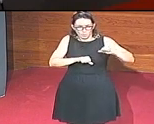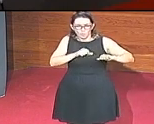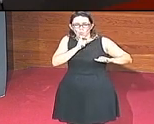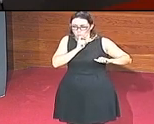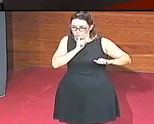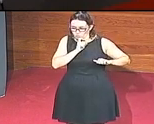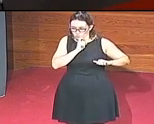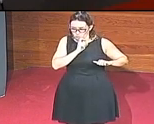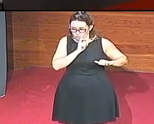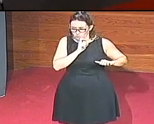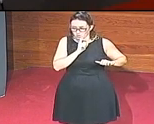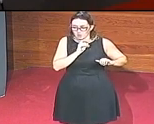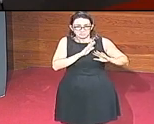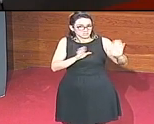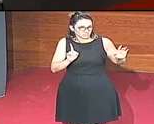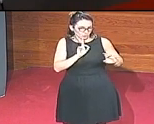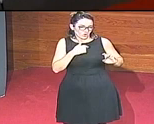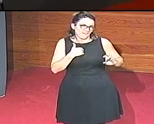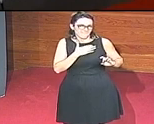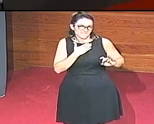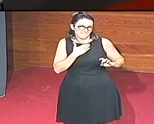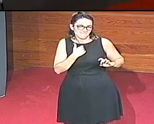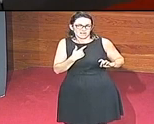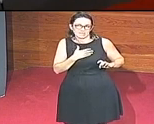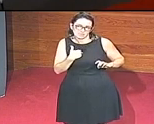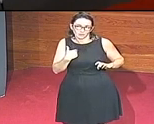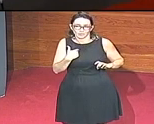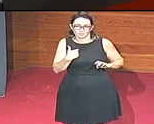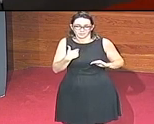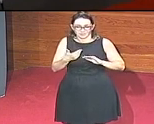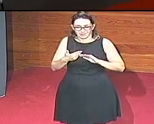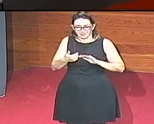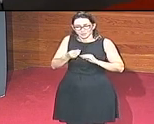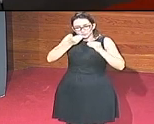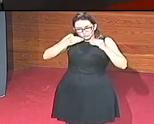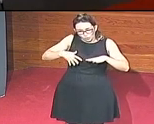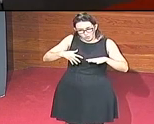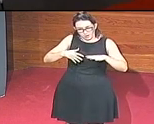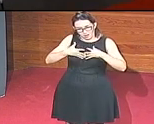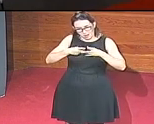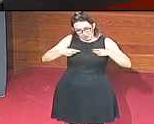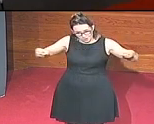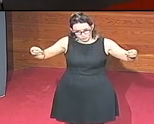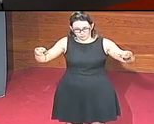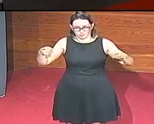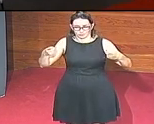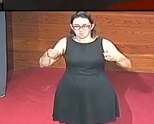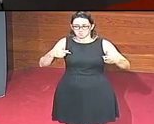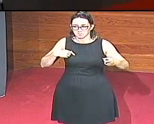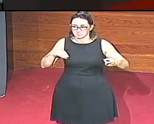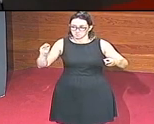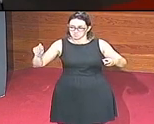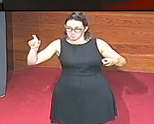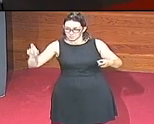pero a mí me apetecía contar un poco más la historia que había detrás en vez de que hubiera un texto de redactor que